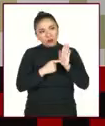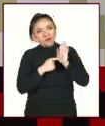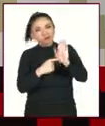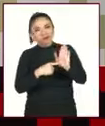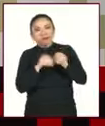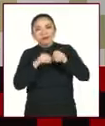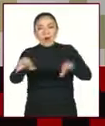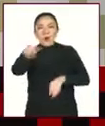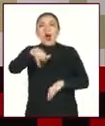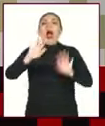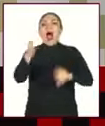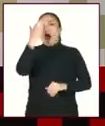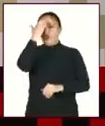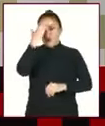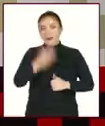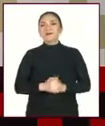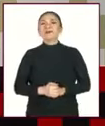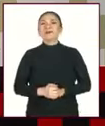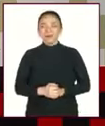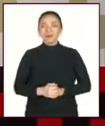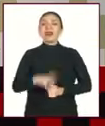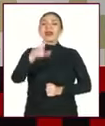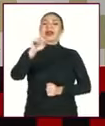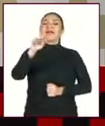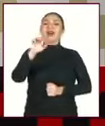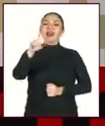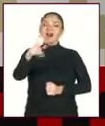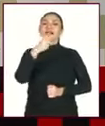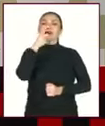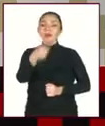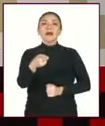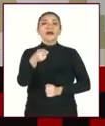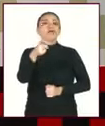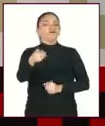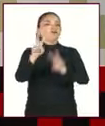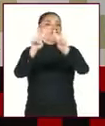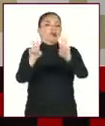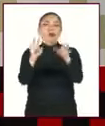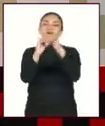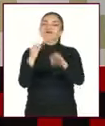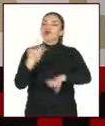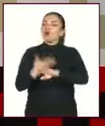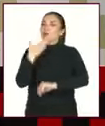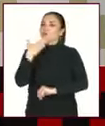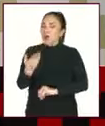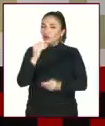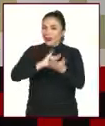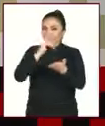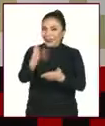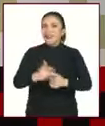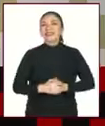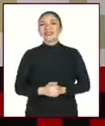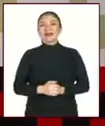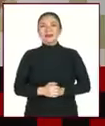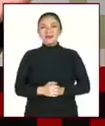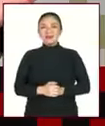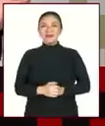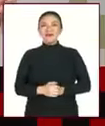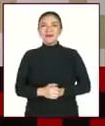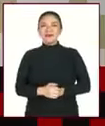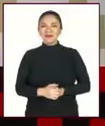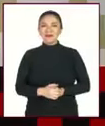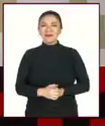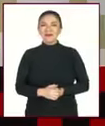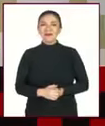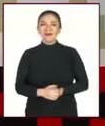para ustedes a la mano. Rafael Ñáñez comenta, excelente ponencia. Gracias, Rafael, por esta bonita rosa. Muchas gracias a la doctora